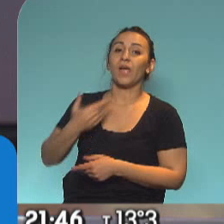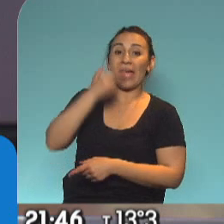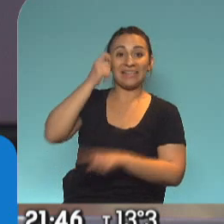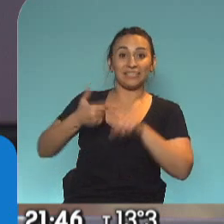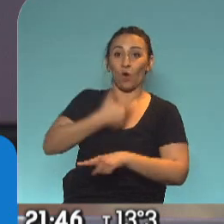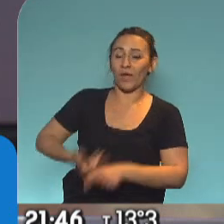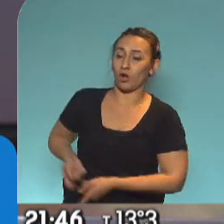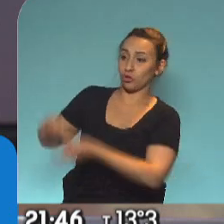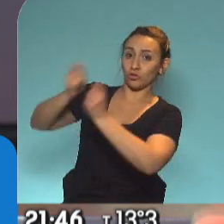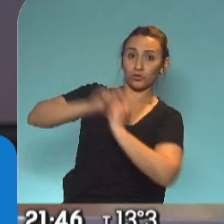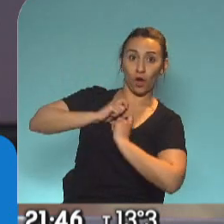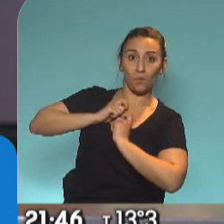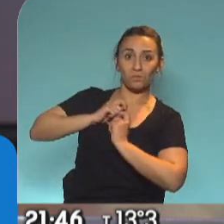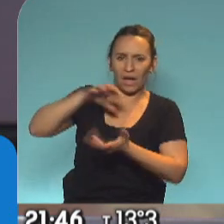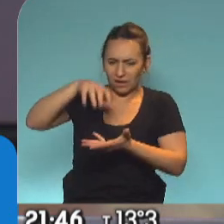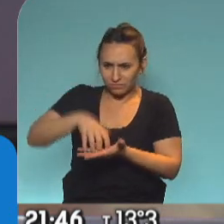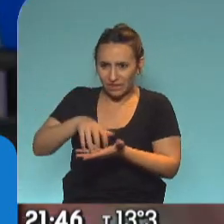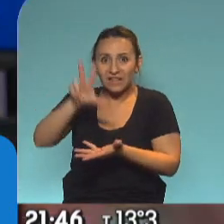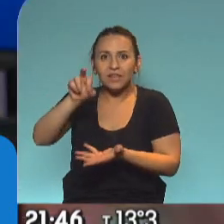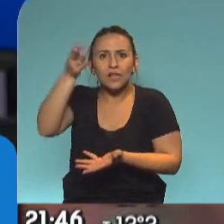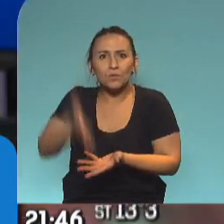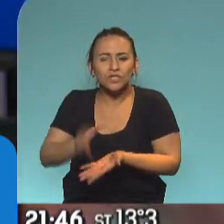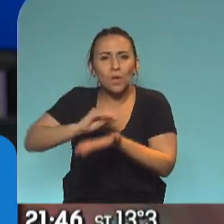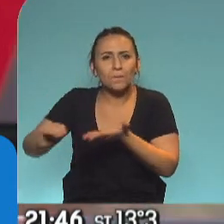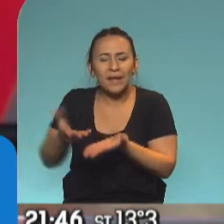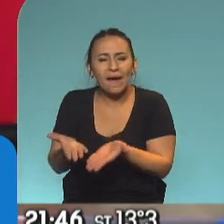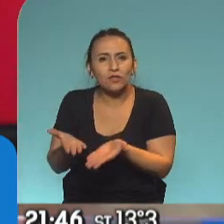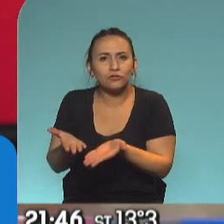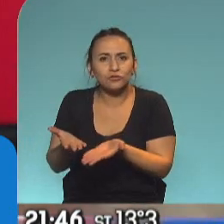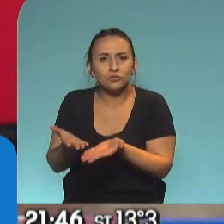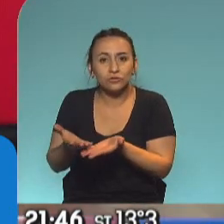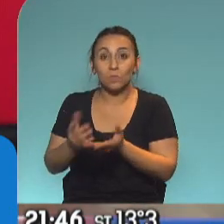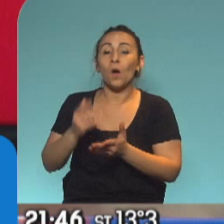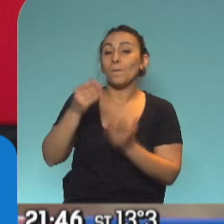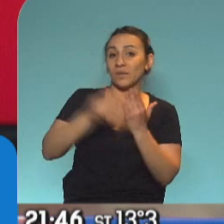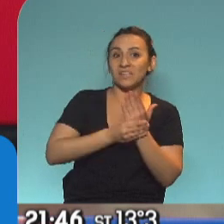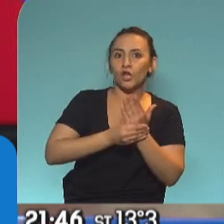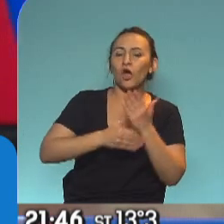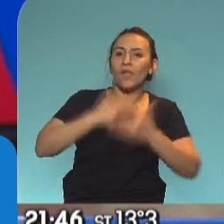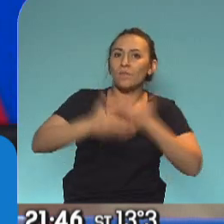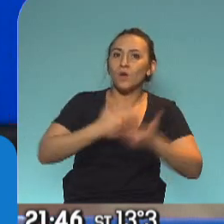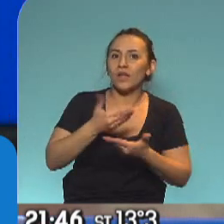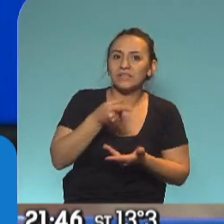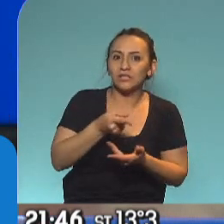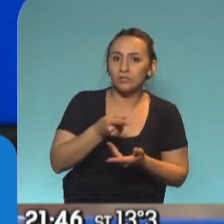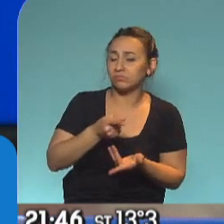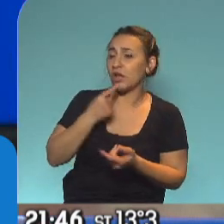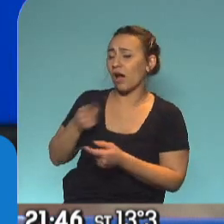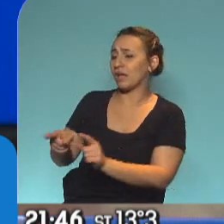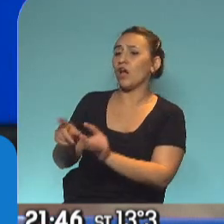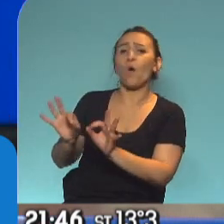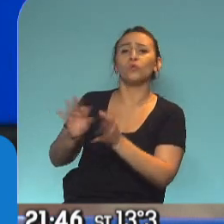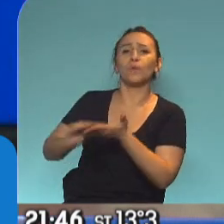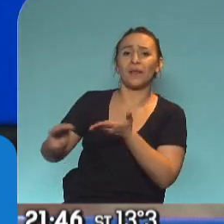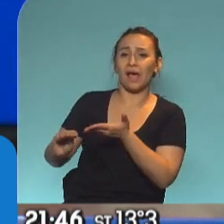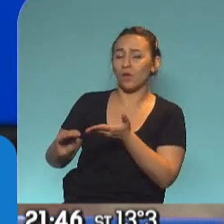de personal y eso se... 30% del personal que el Ministerio de Modernización decía que era la plantilla necesaria para cumplir las